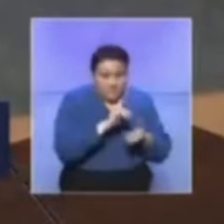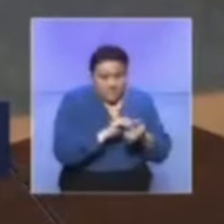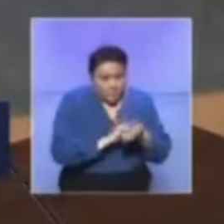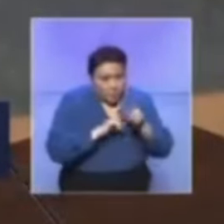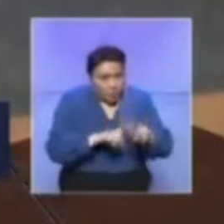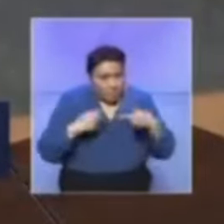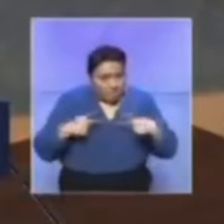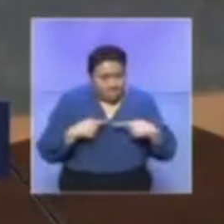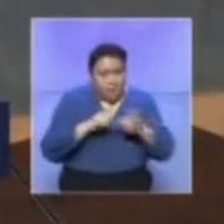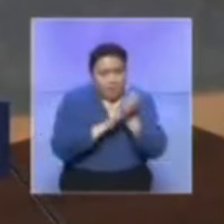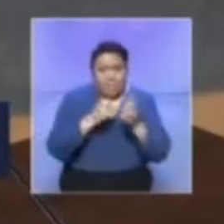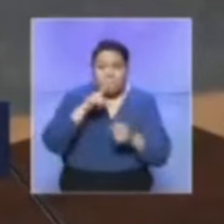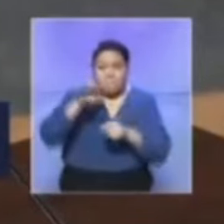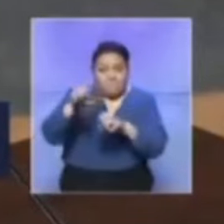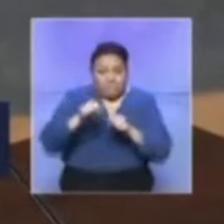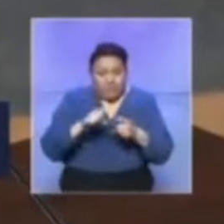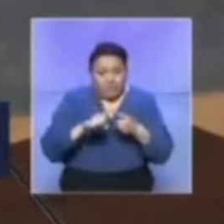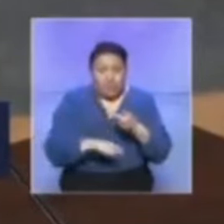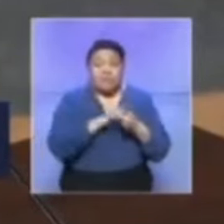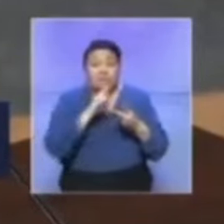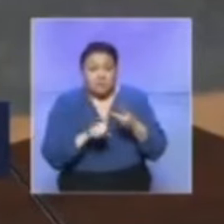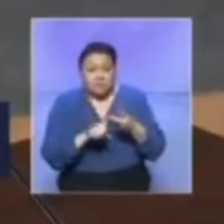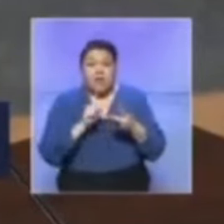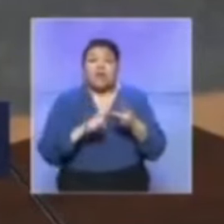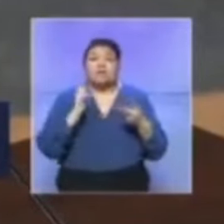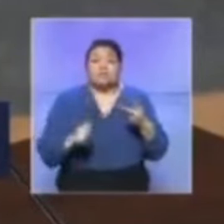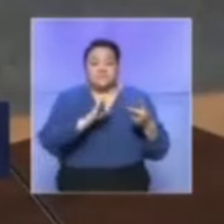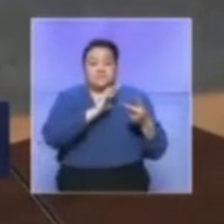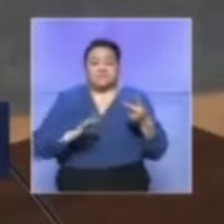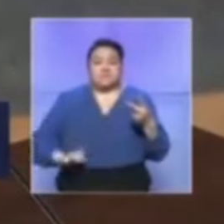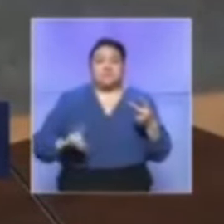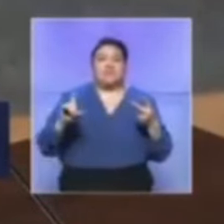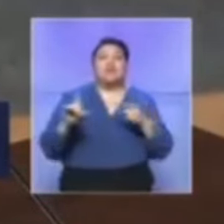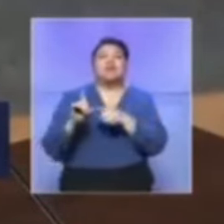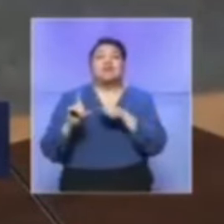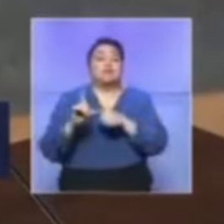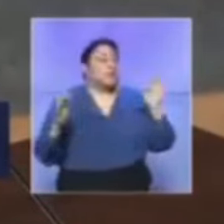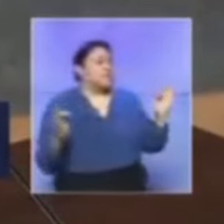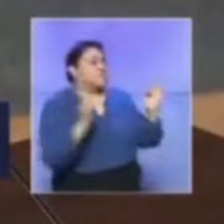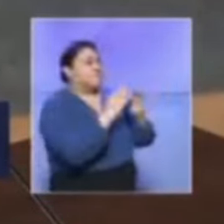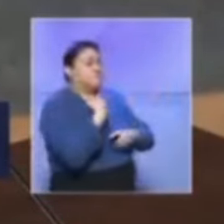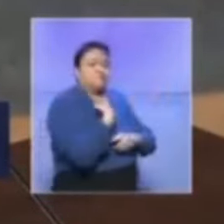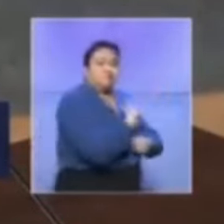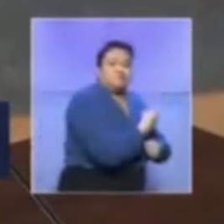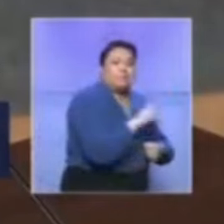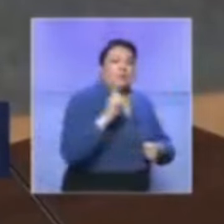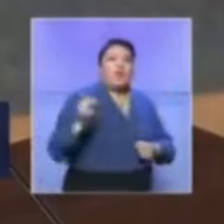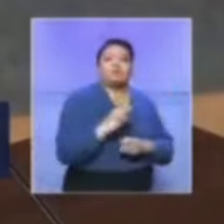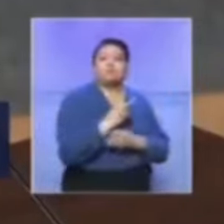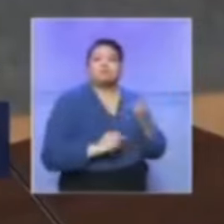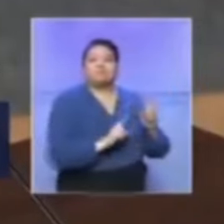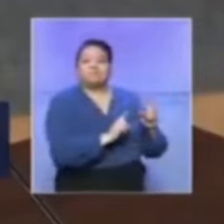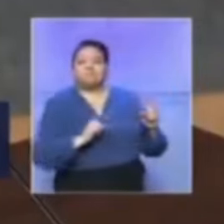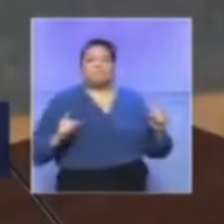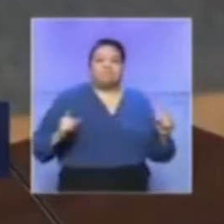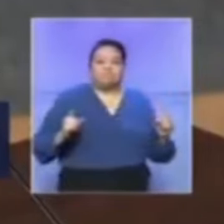que encontraron en uno de sus ranchos camionadas de huesos humanos. Así